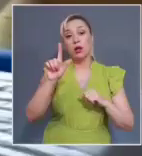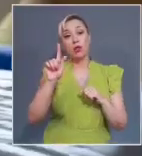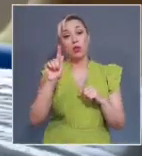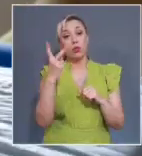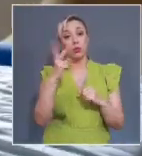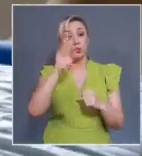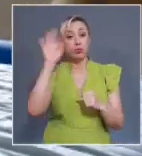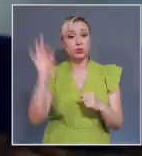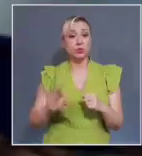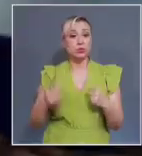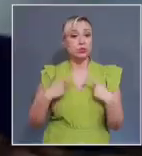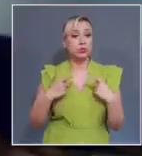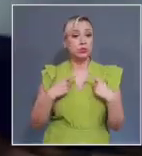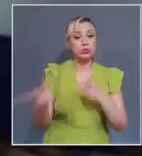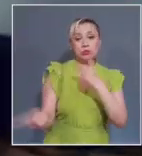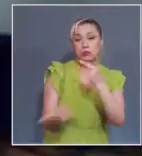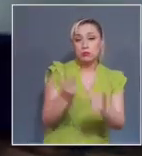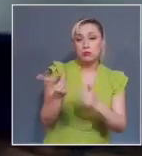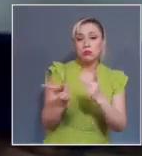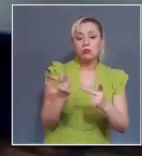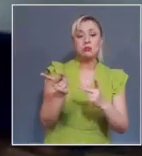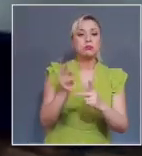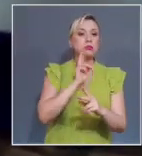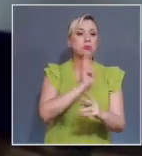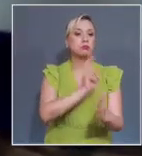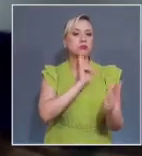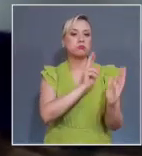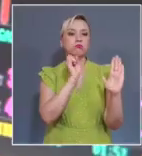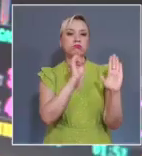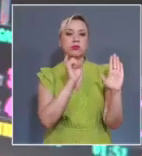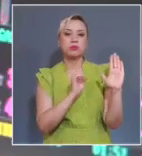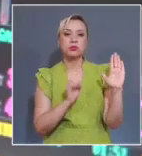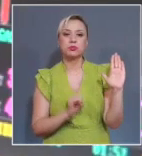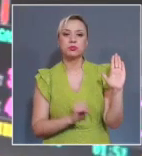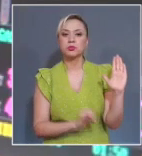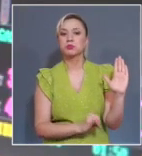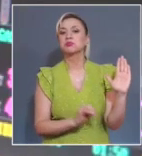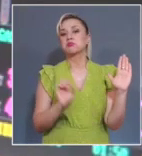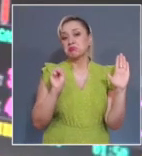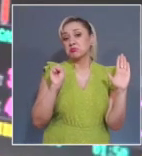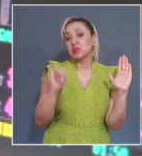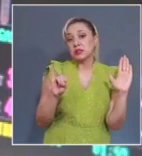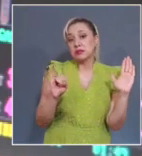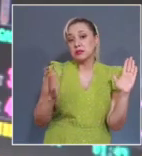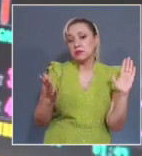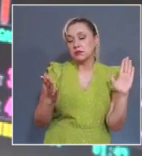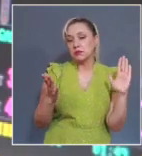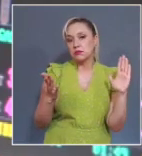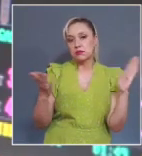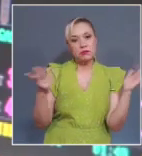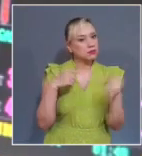Pensar en una muerte digna es parte de los derechos que toda persona tiene. Por ello, la eutanasia forma parte de un ejercicio de libertad